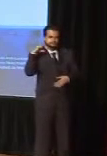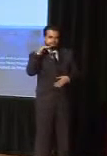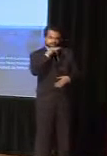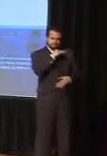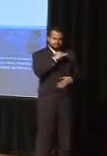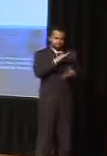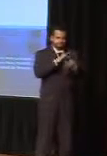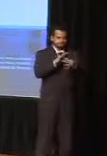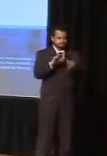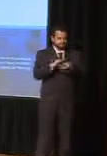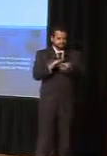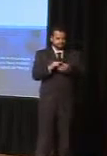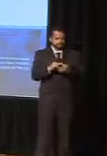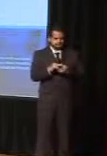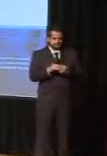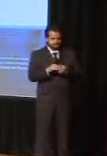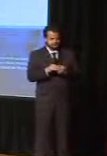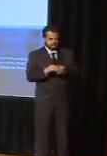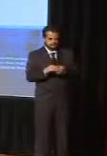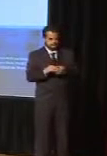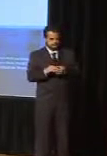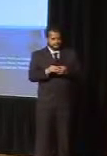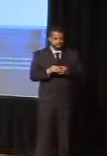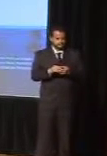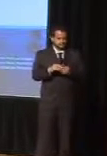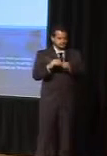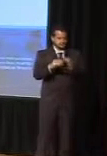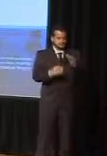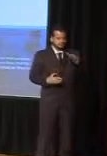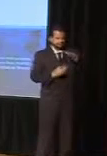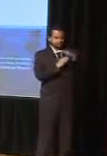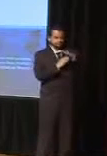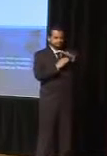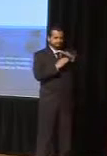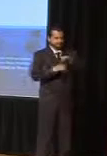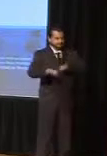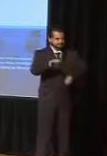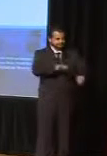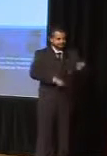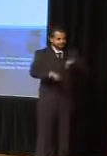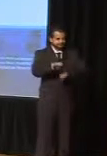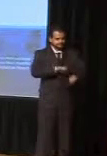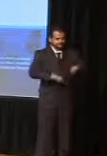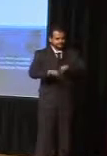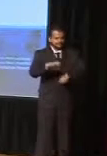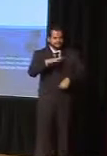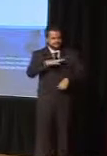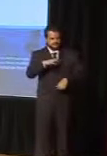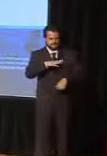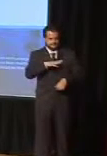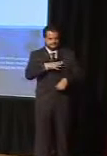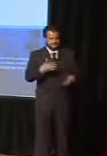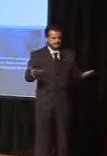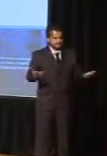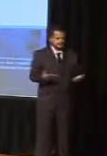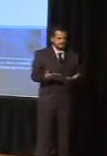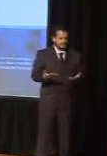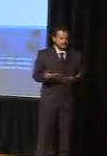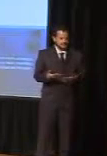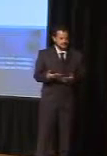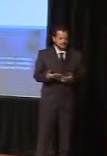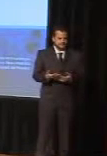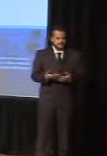corporaciones y elites empresariales han tenido cada vez más una influencia sobre la